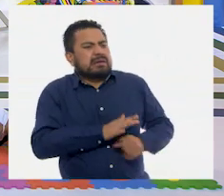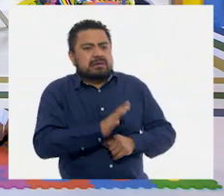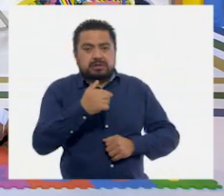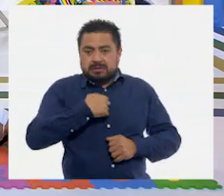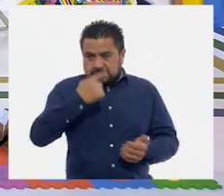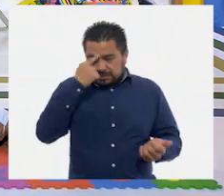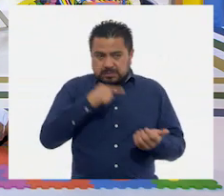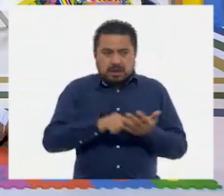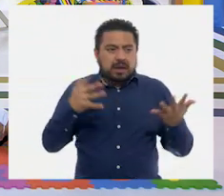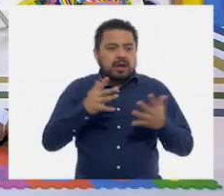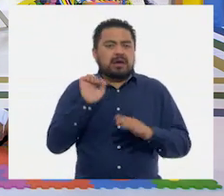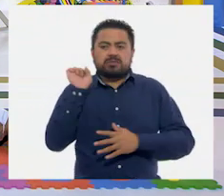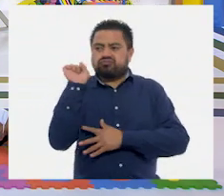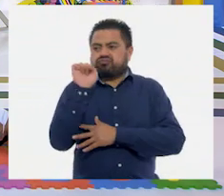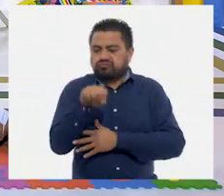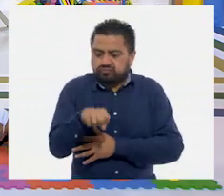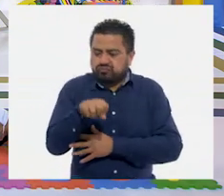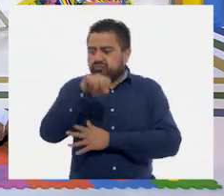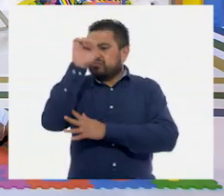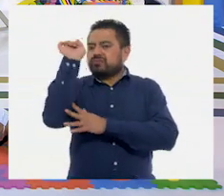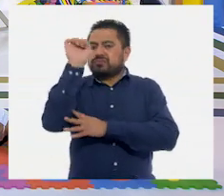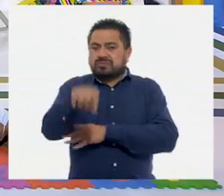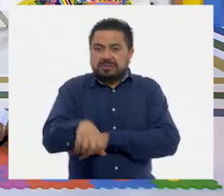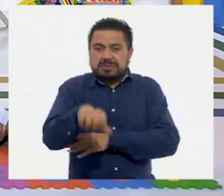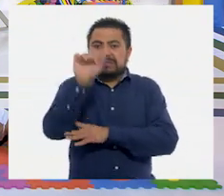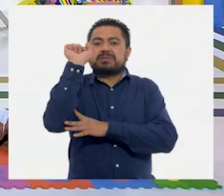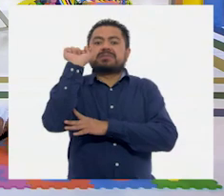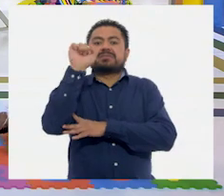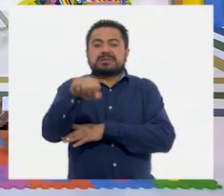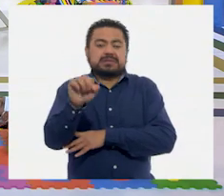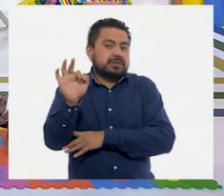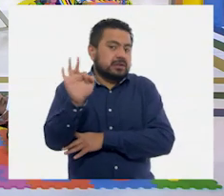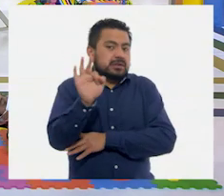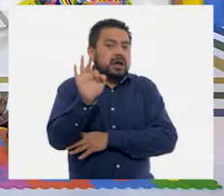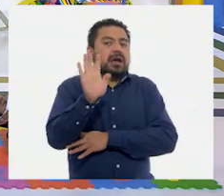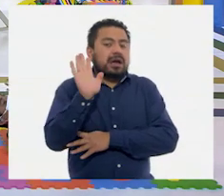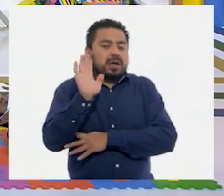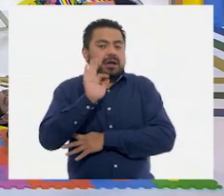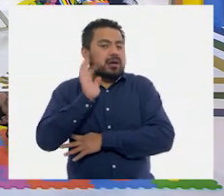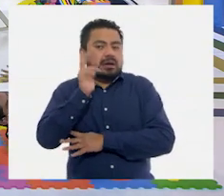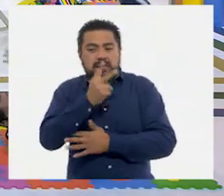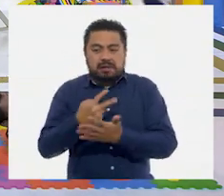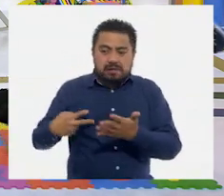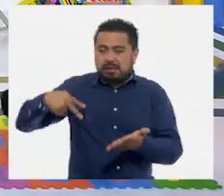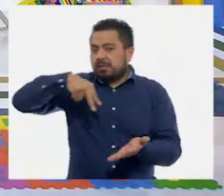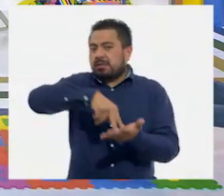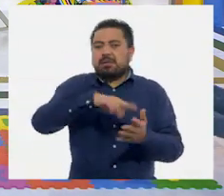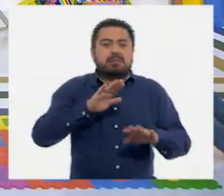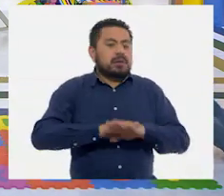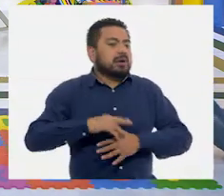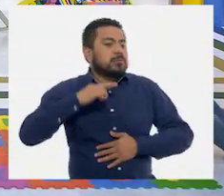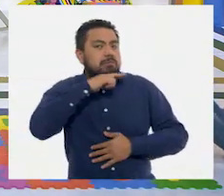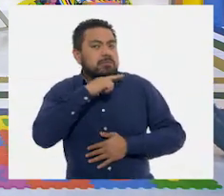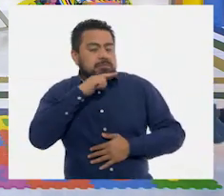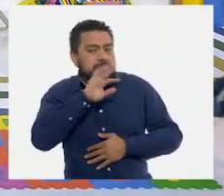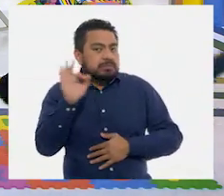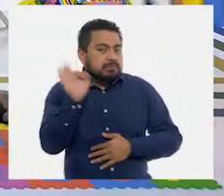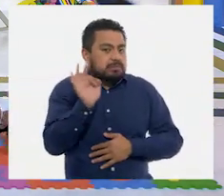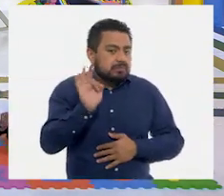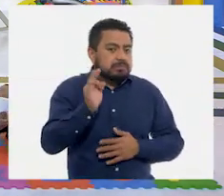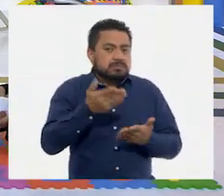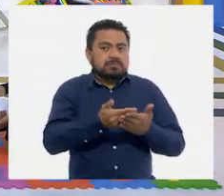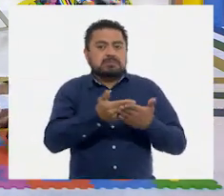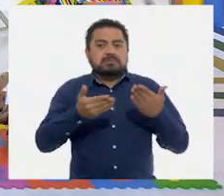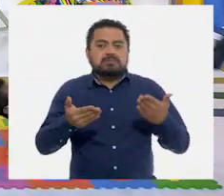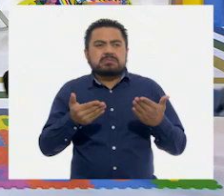creo que está haciendo abdominales. Ah, uno. Sí, ¿verdad? Dos. A lo mejor quería levantarse. Tres, así de rápido. Cuatro. Y